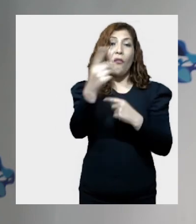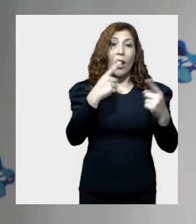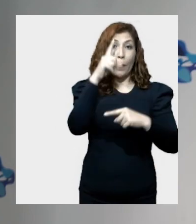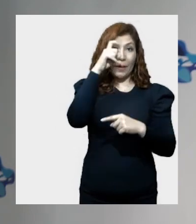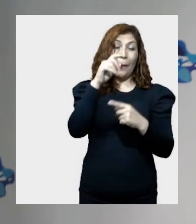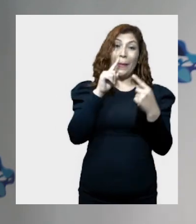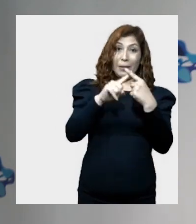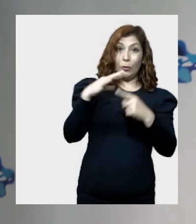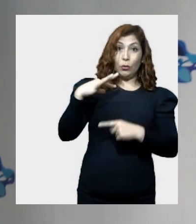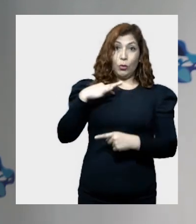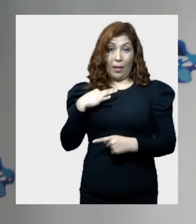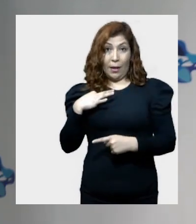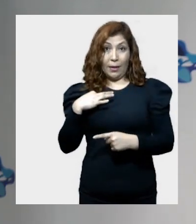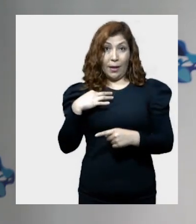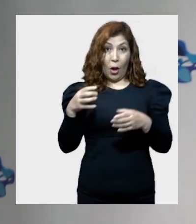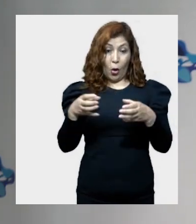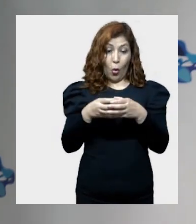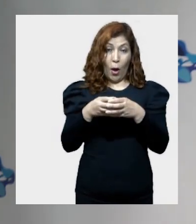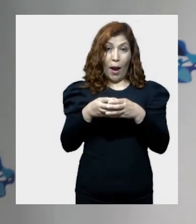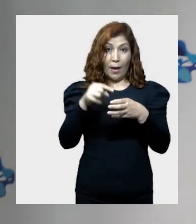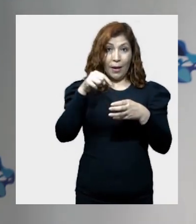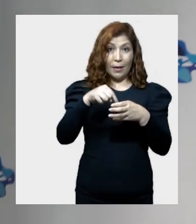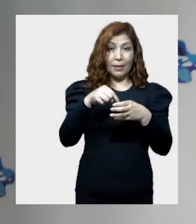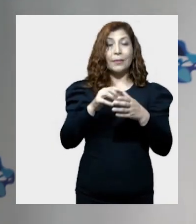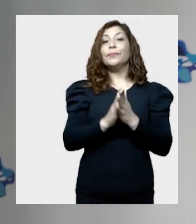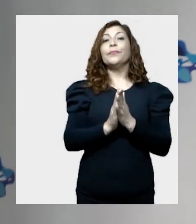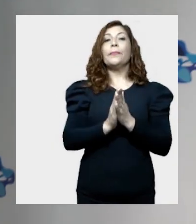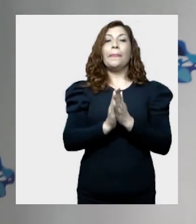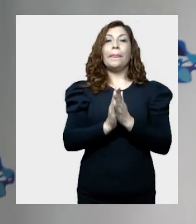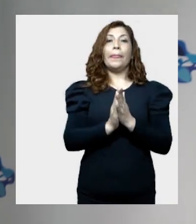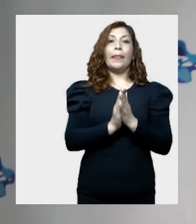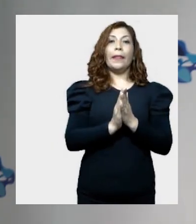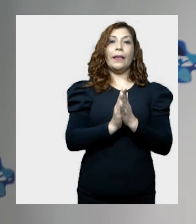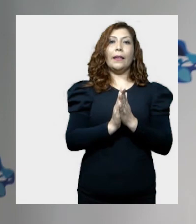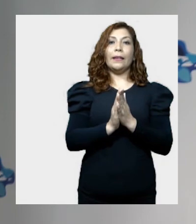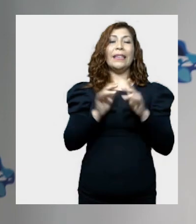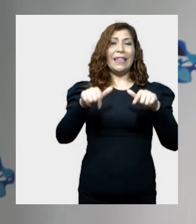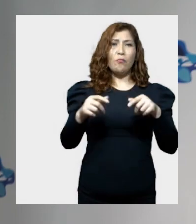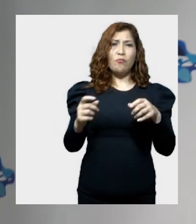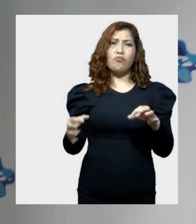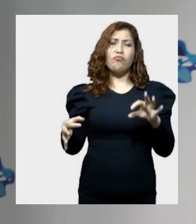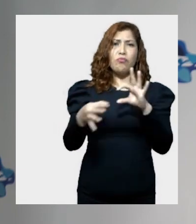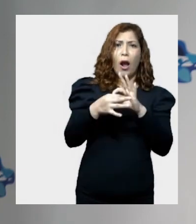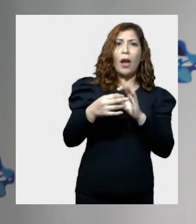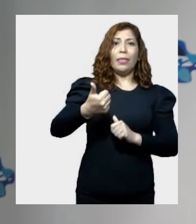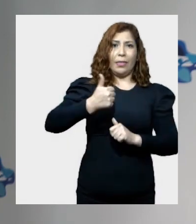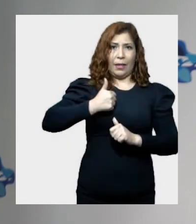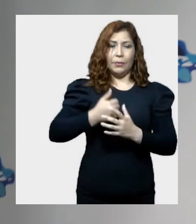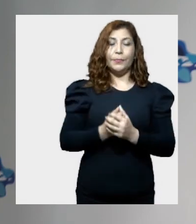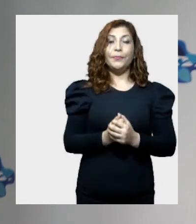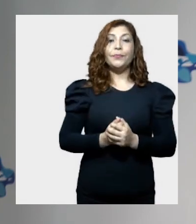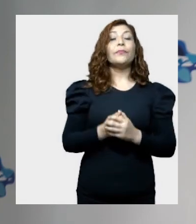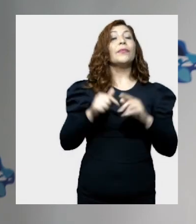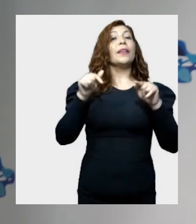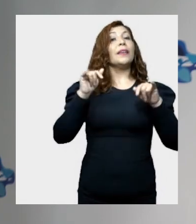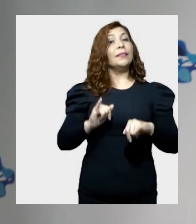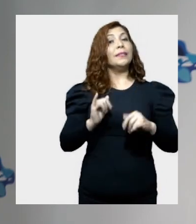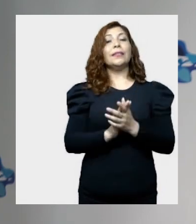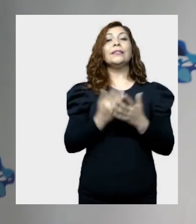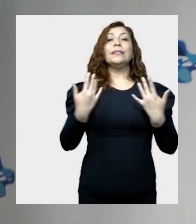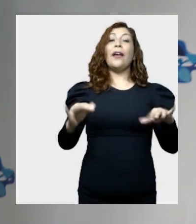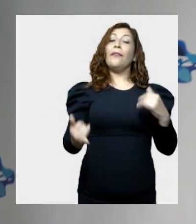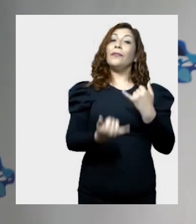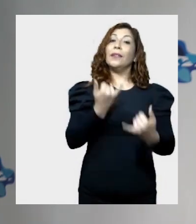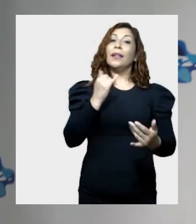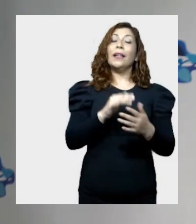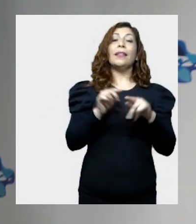Ciudadana pasará a ser una unidad de staff adscrita directamente a la dirección. Y de esta manera llegamos